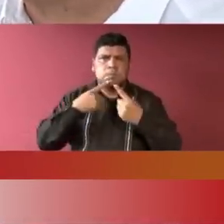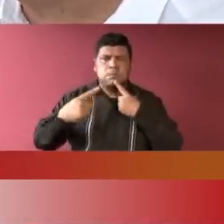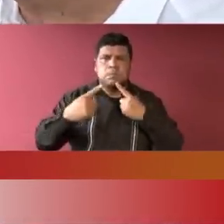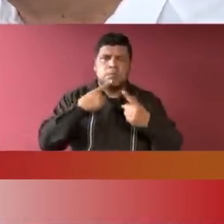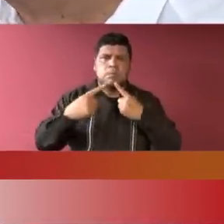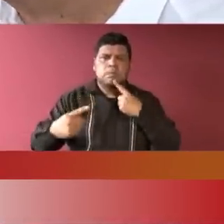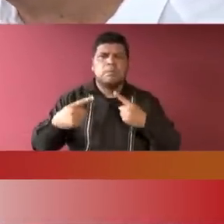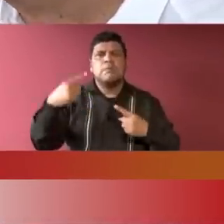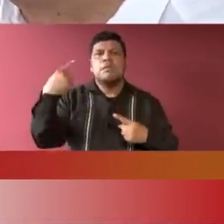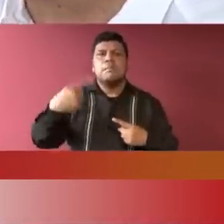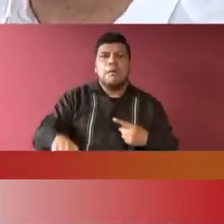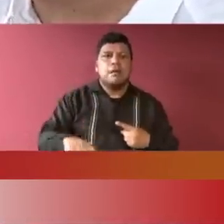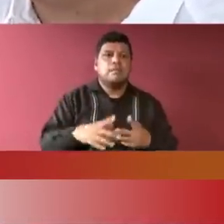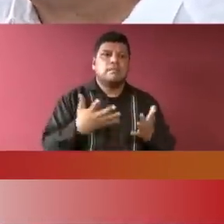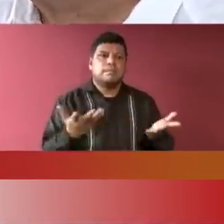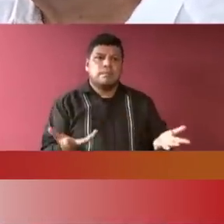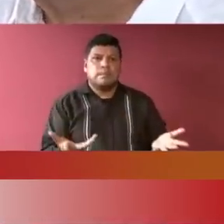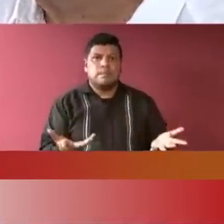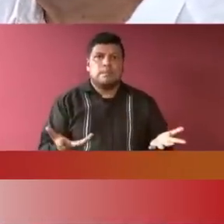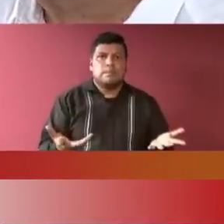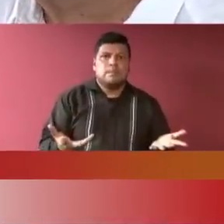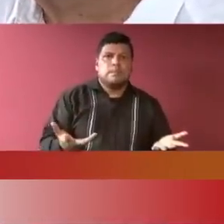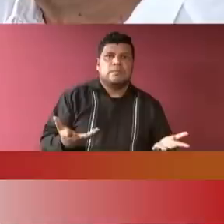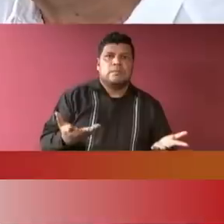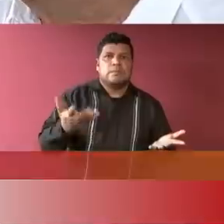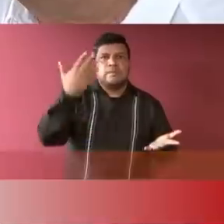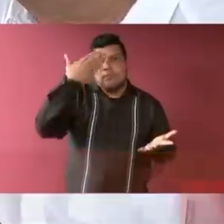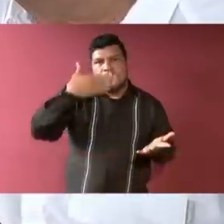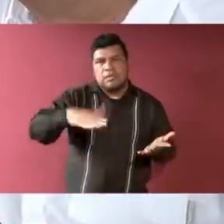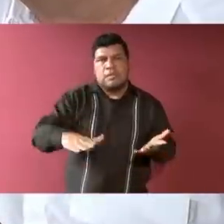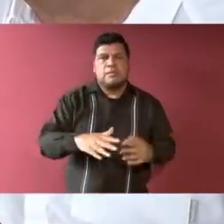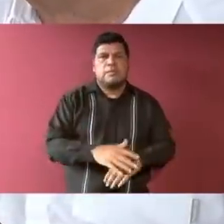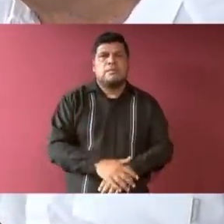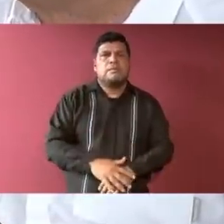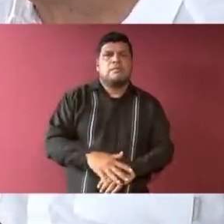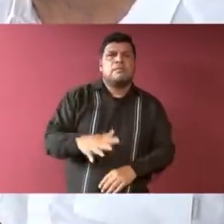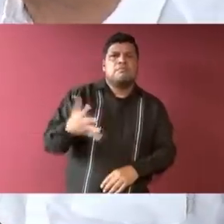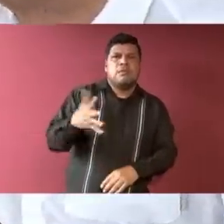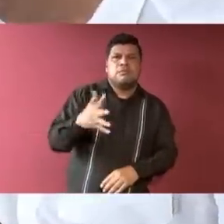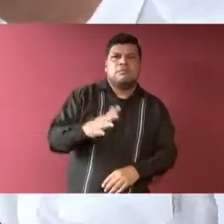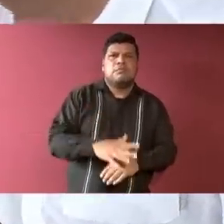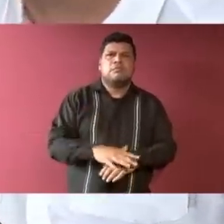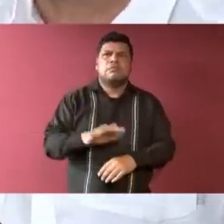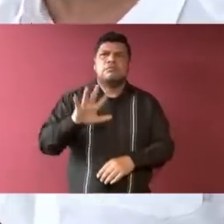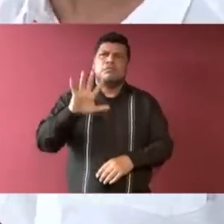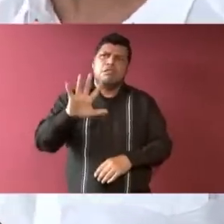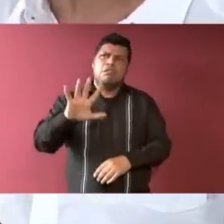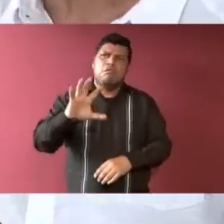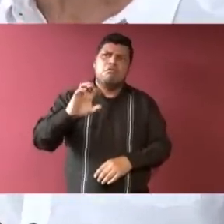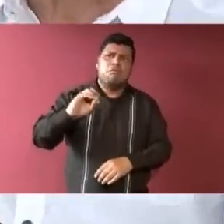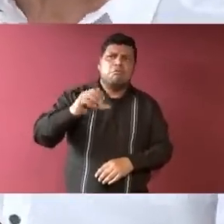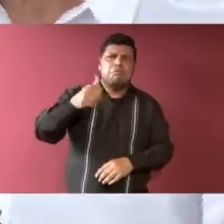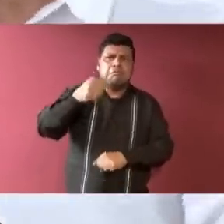este problema que data como de 5 o 6 años.